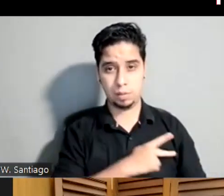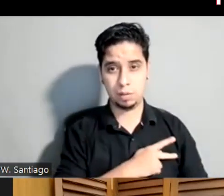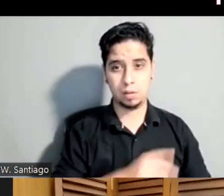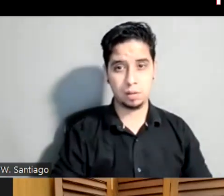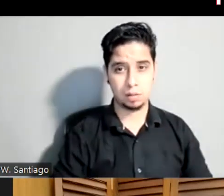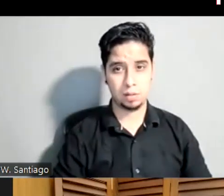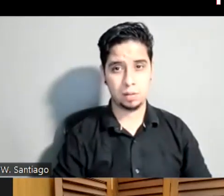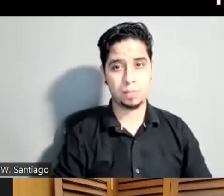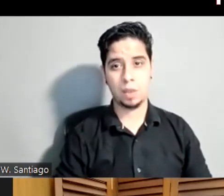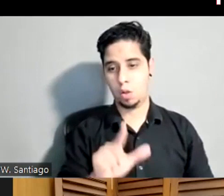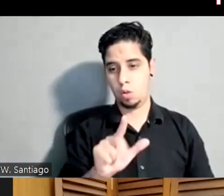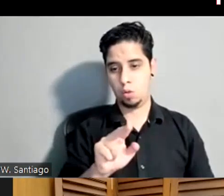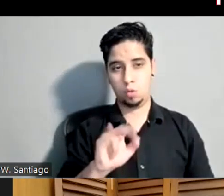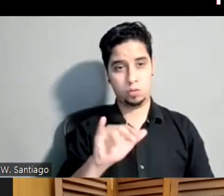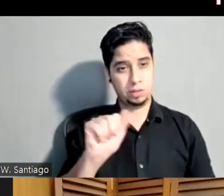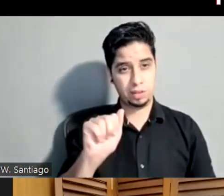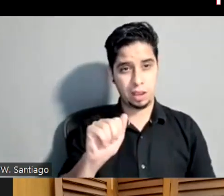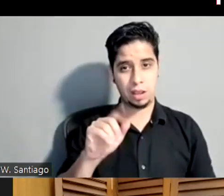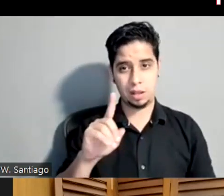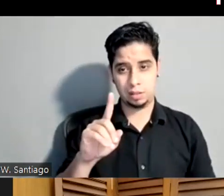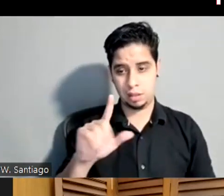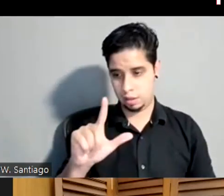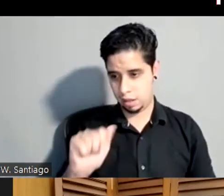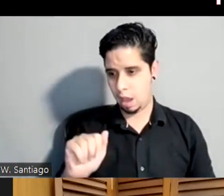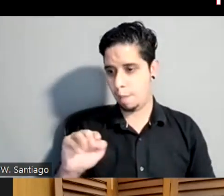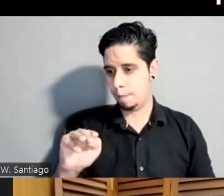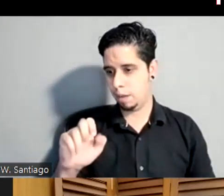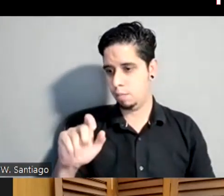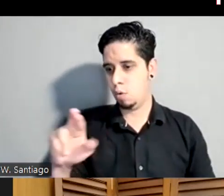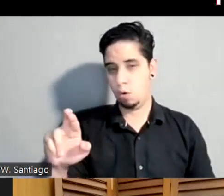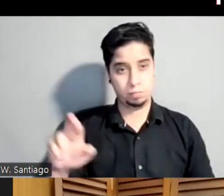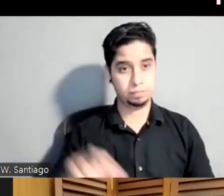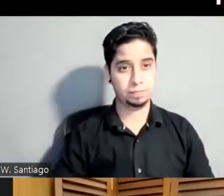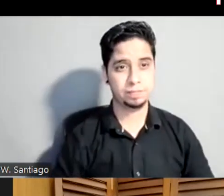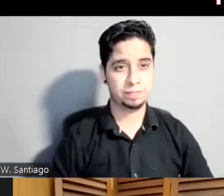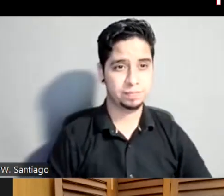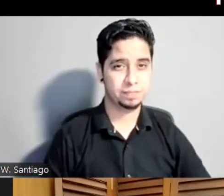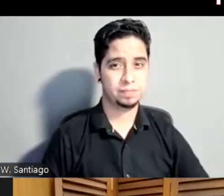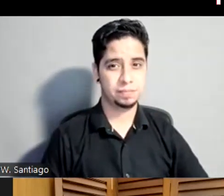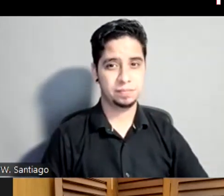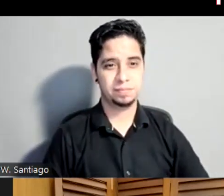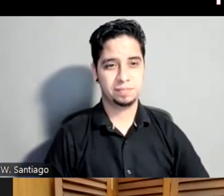Lucía, es Lucía de la Memur. Wow. Uh-huh.